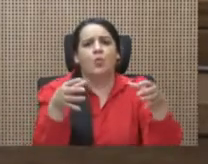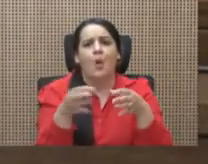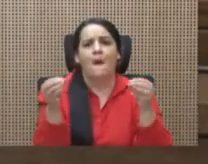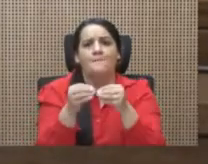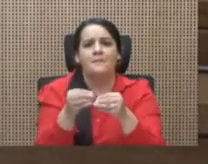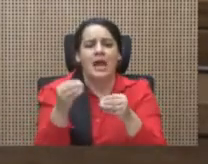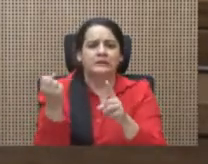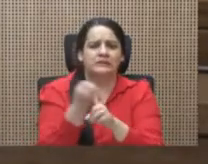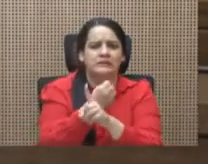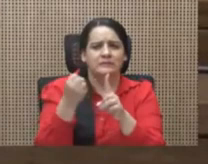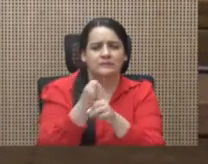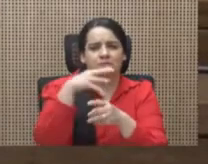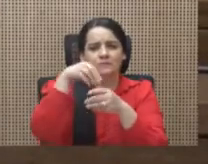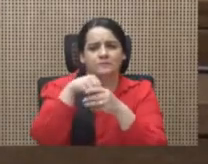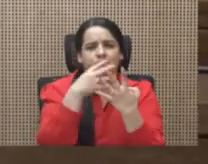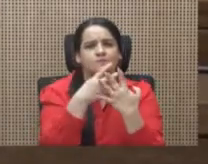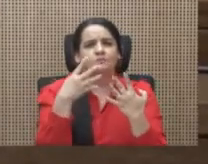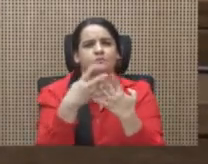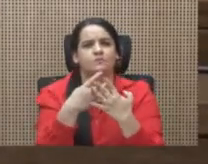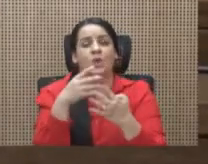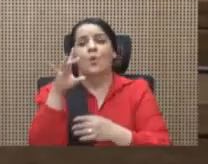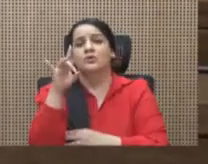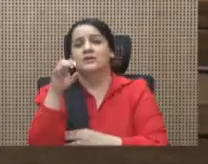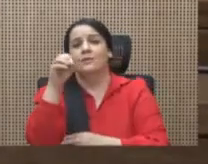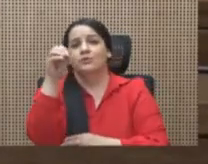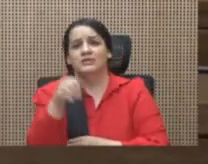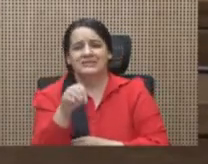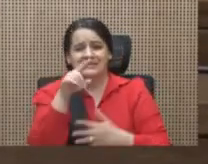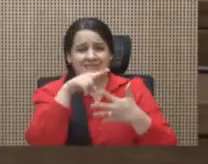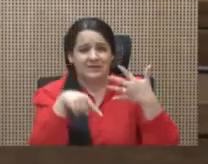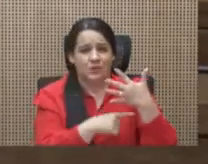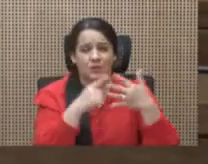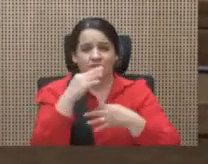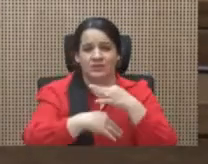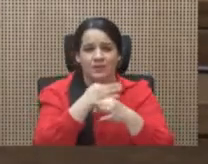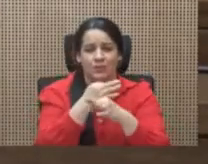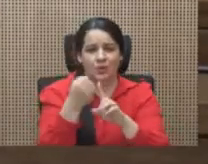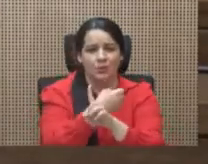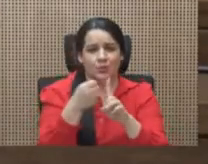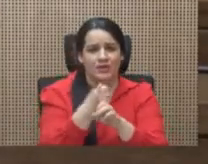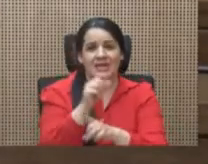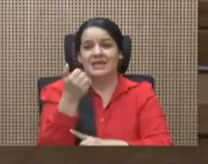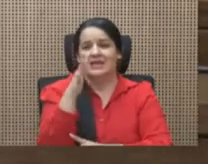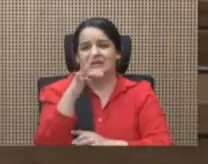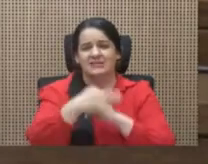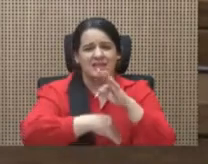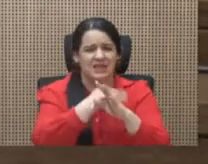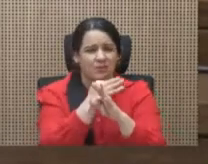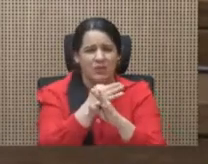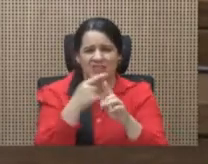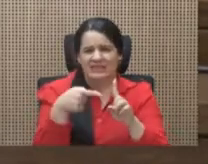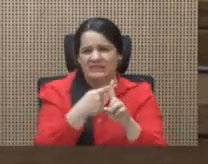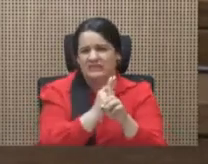torturados en prisión, donde el 80% de los presos sufren al menos 5 tipos de tortura y no pocos hasta 15 tipologías de tortura. Que